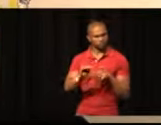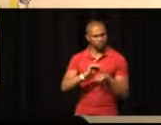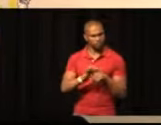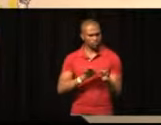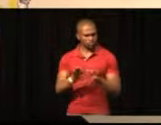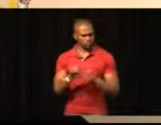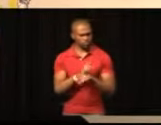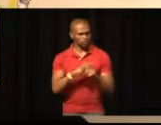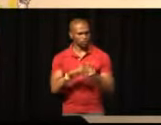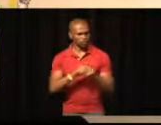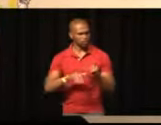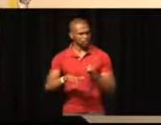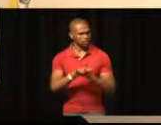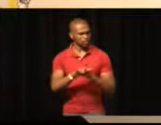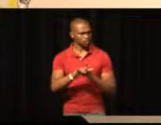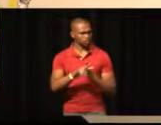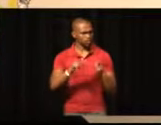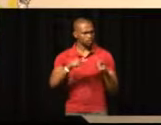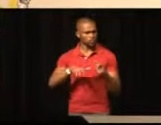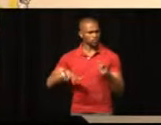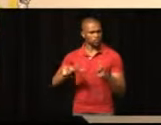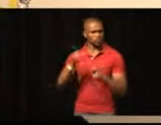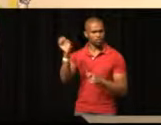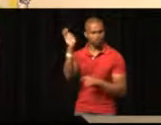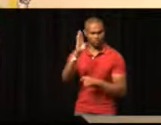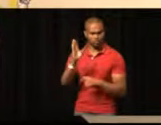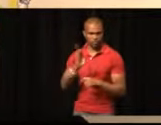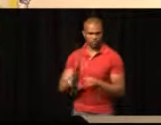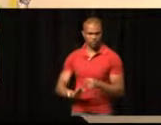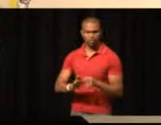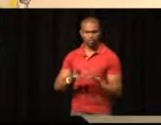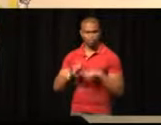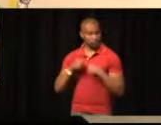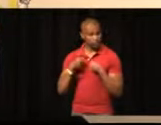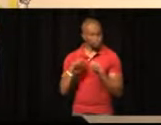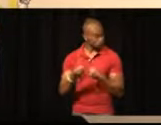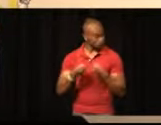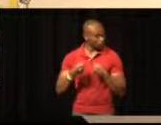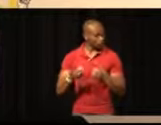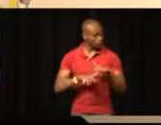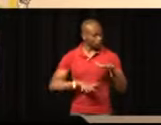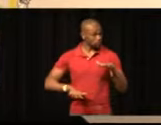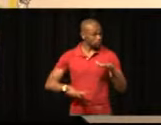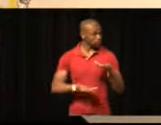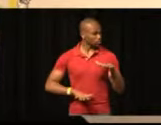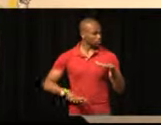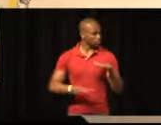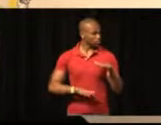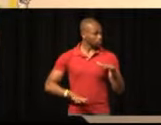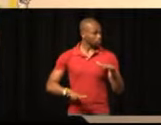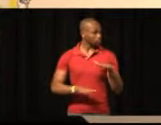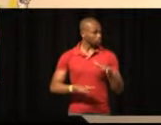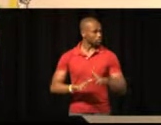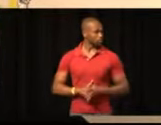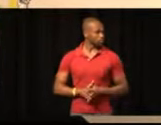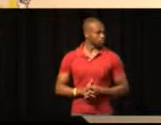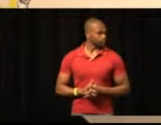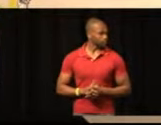la concentración de financiamiento de proyectos sociales en determinadas regiones de Brasil refuerza la desigualdad?